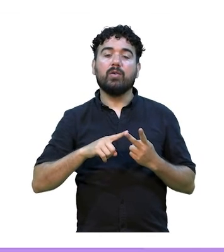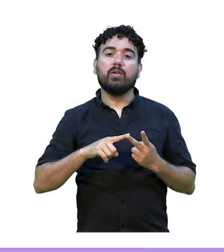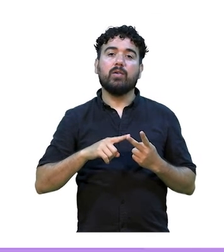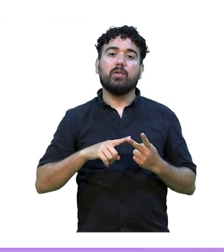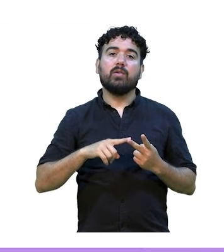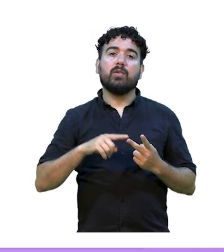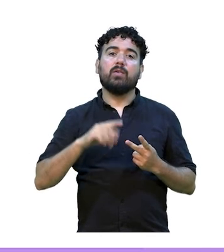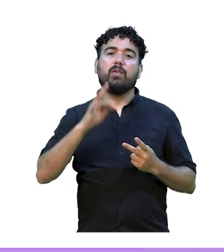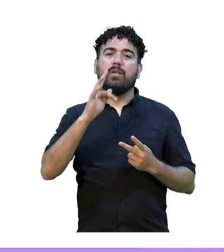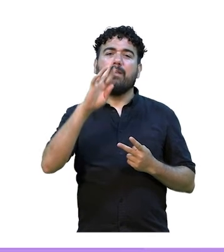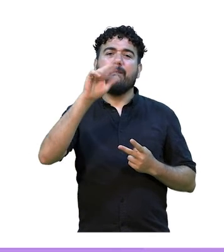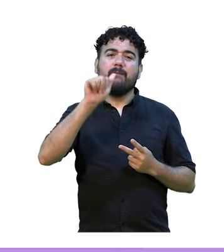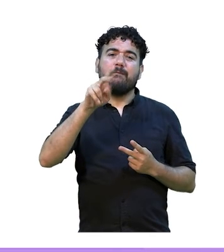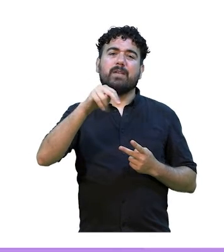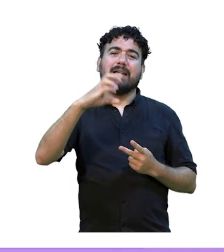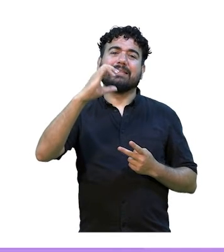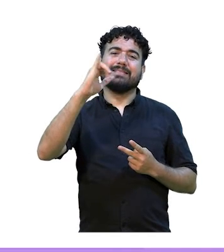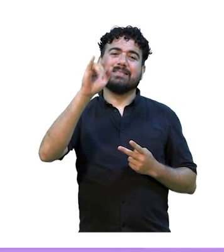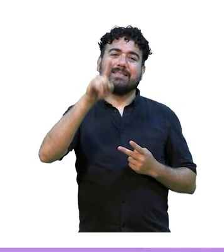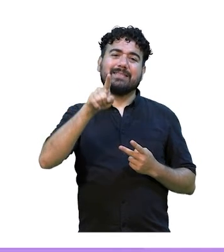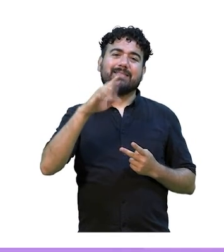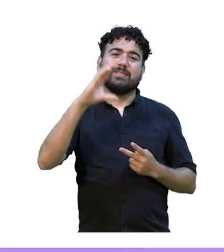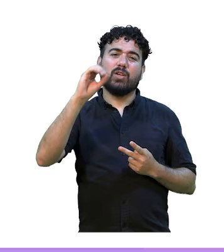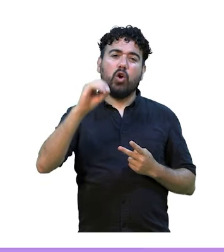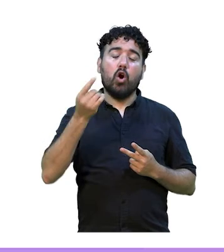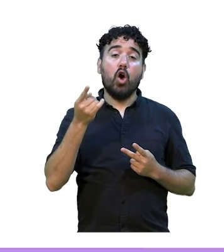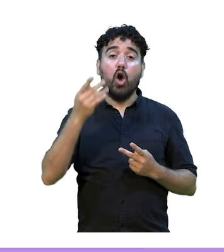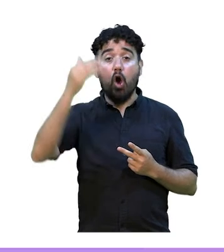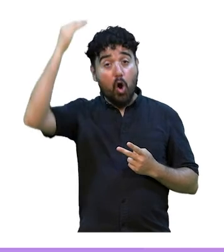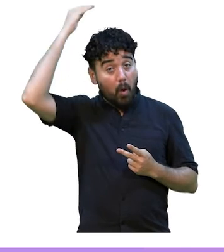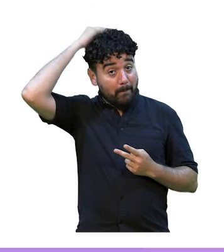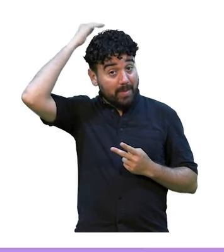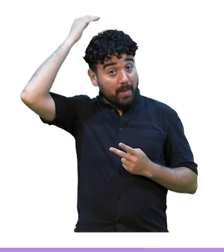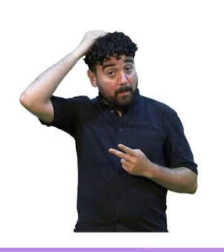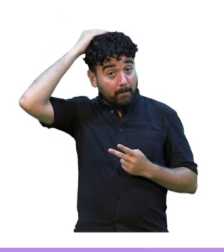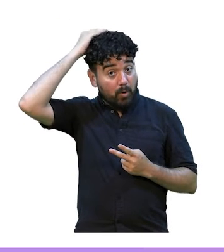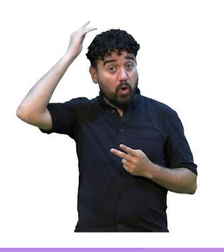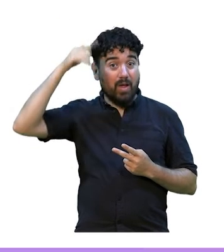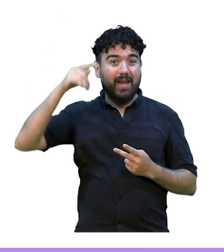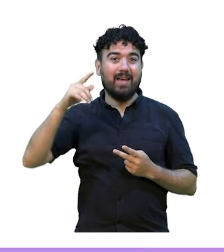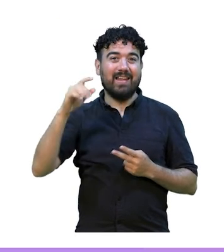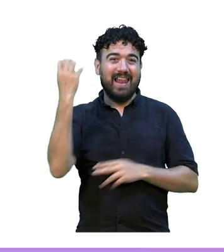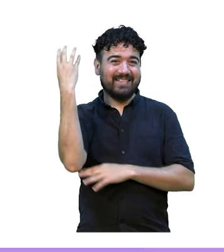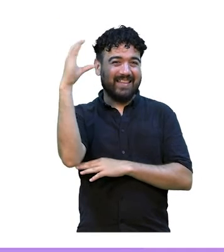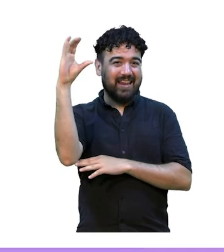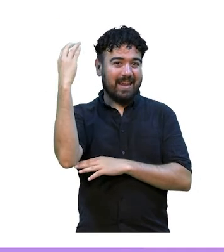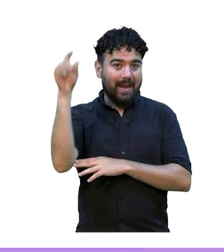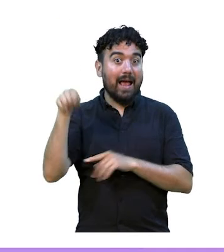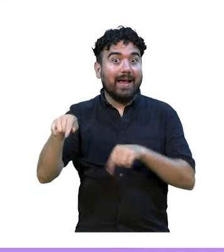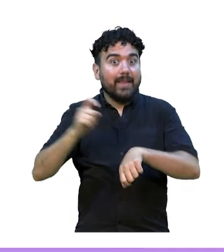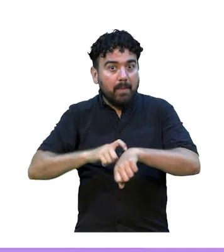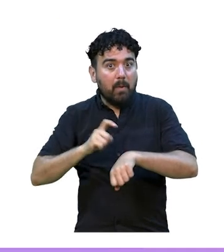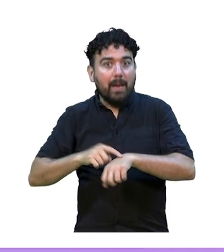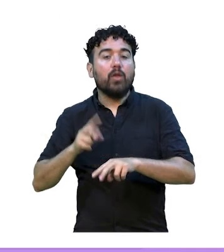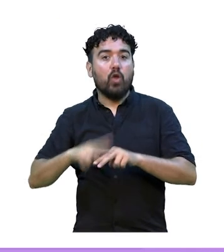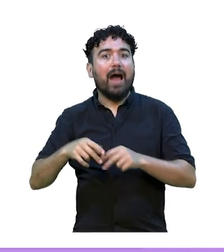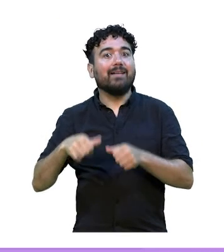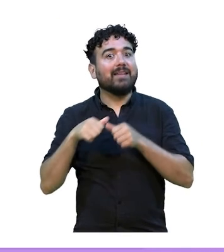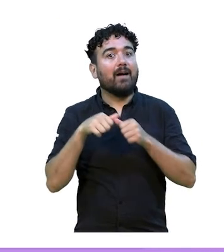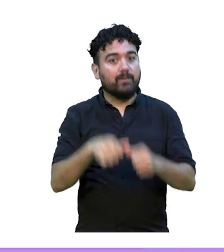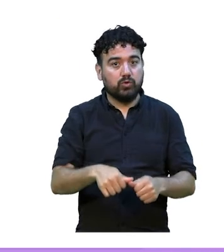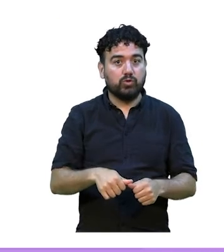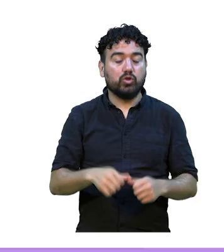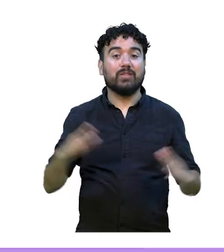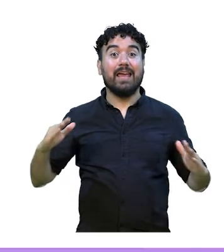haciendo. Monseñor Francisco José Cox, digamos, que era obispo de La Serena, en ese momento estaba cometiendo los abusos